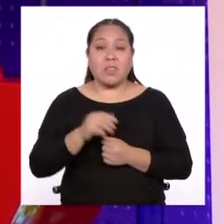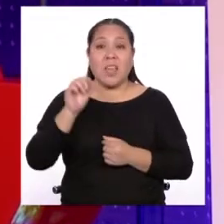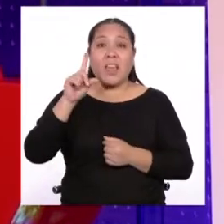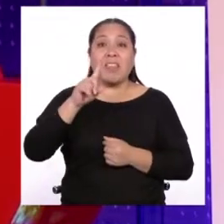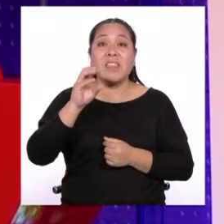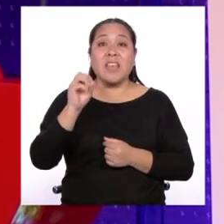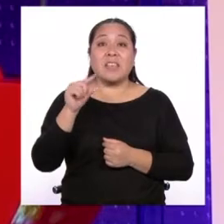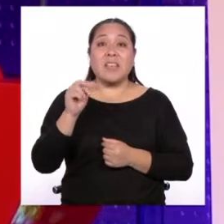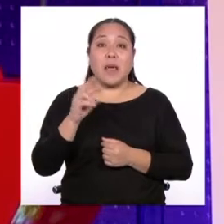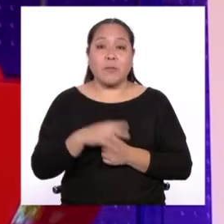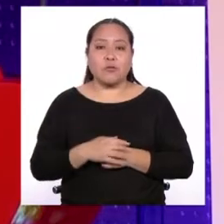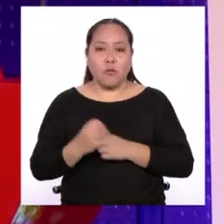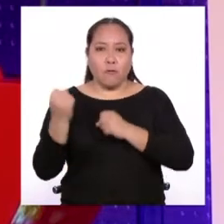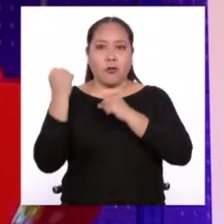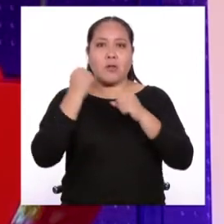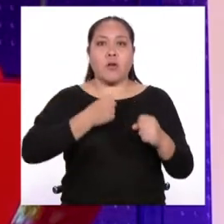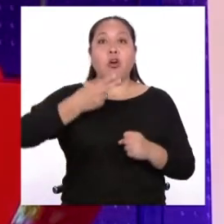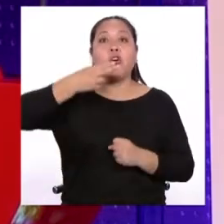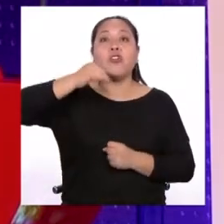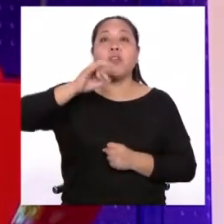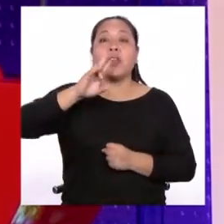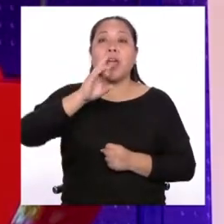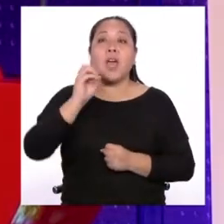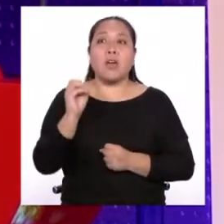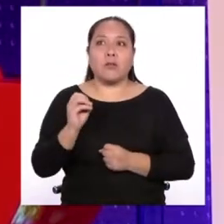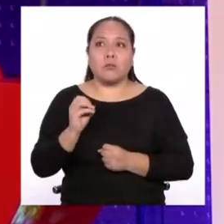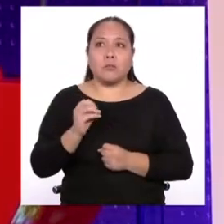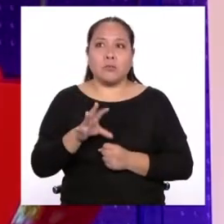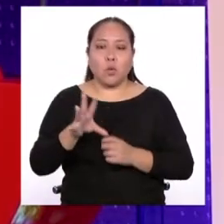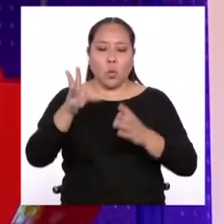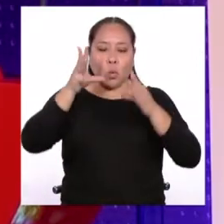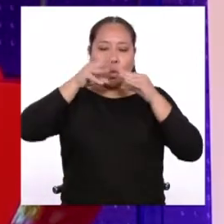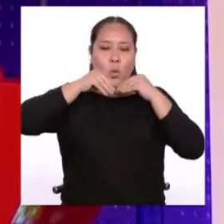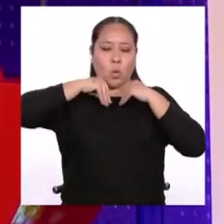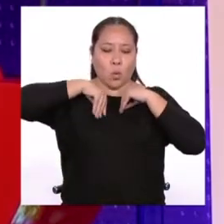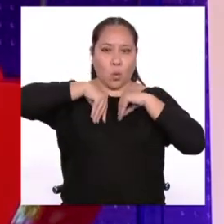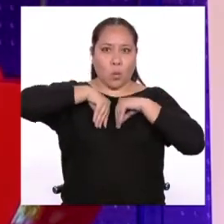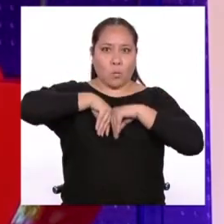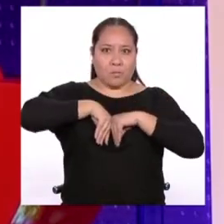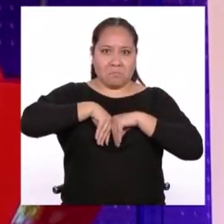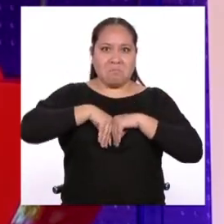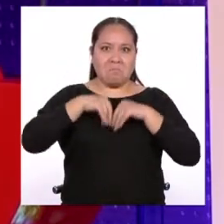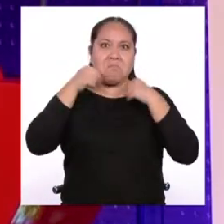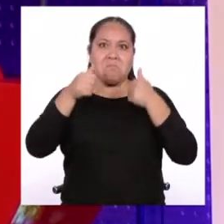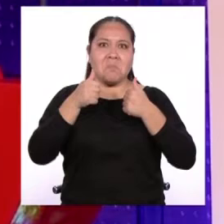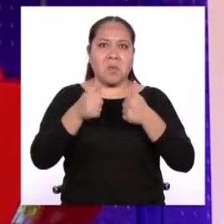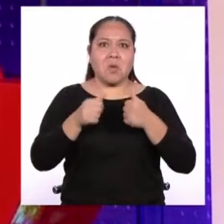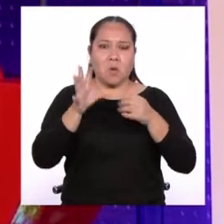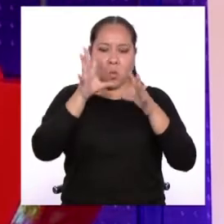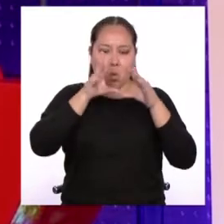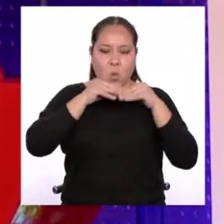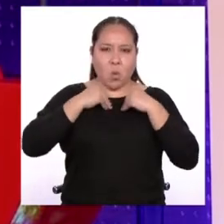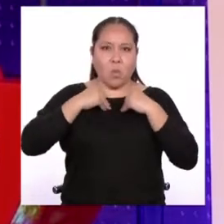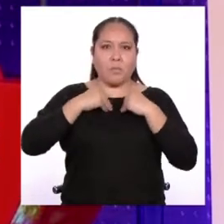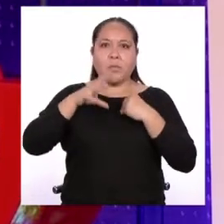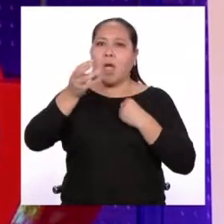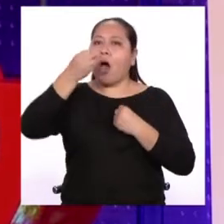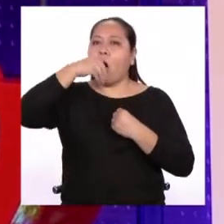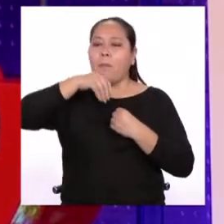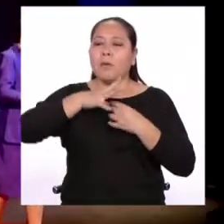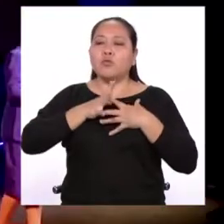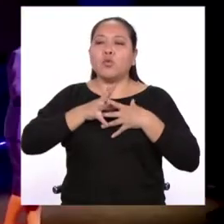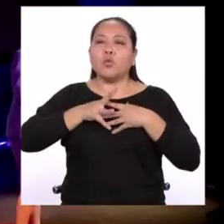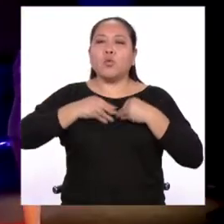fortificados con hierro hemínico. Por tanto, se absorberá muy bien en el organismo de quienes la